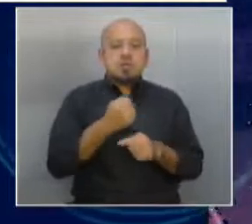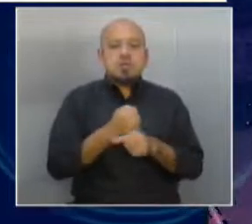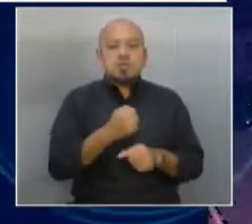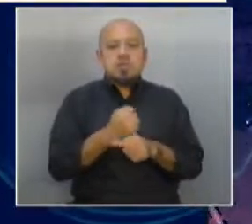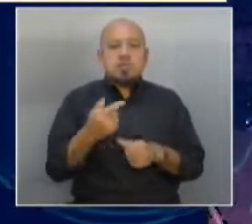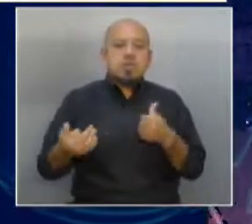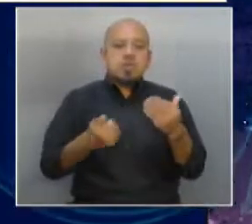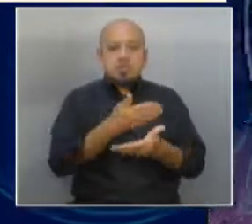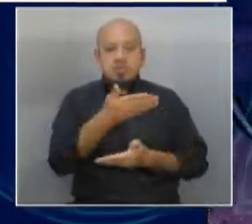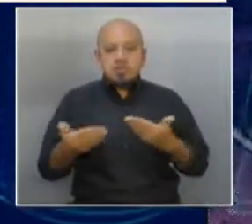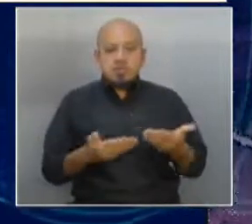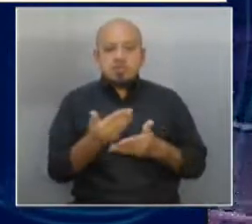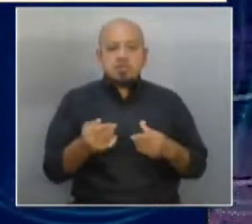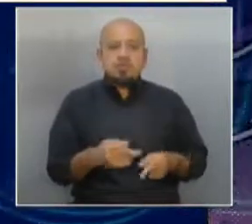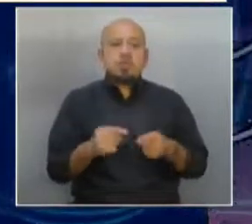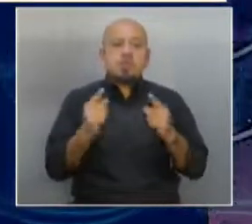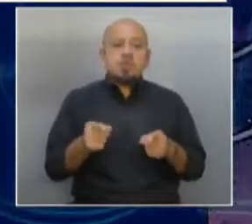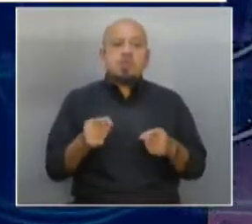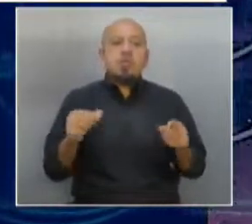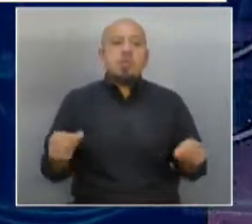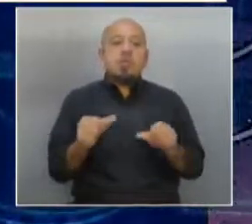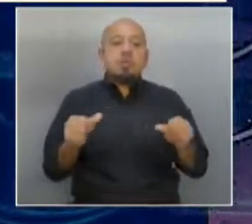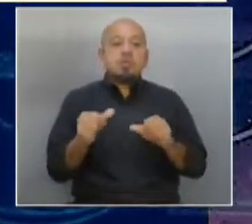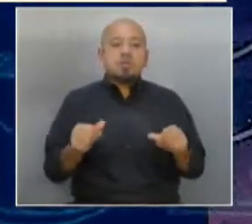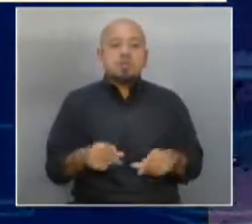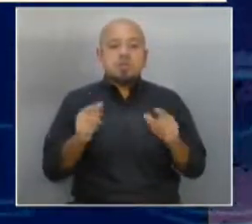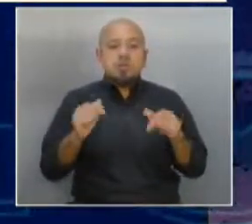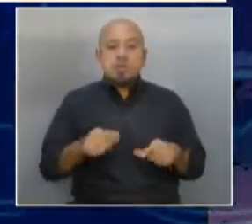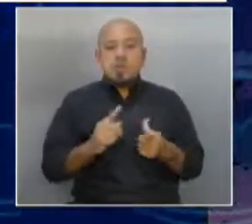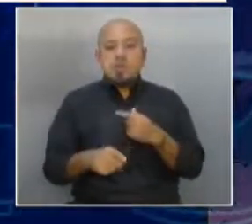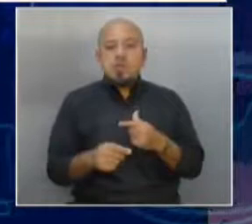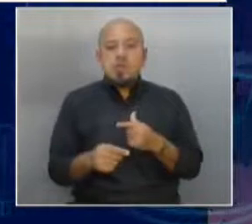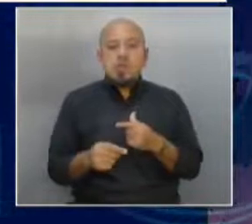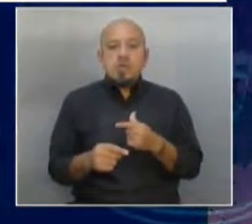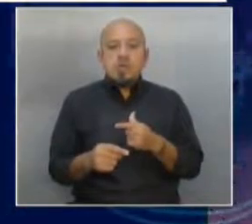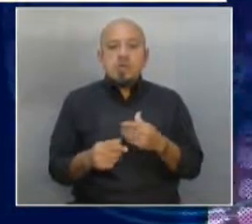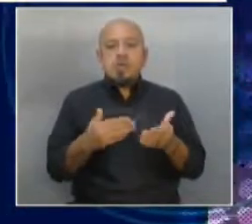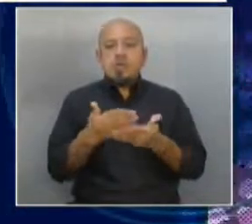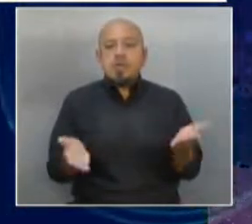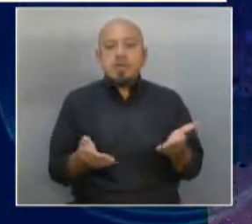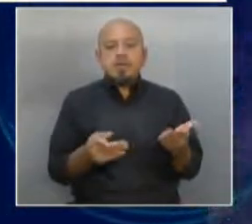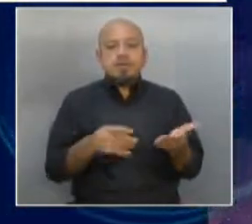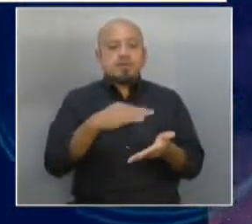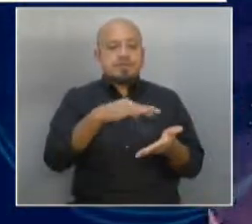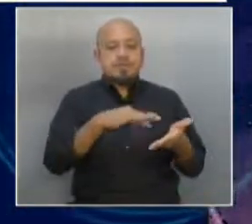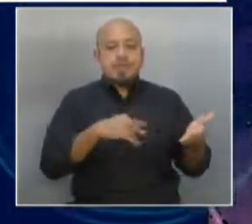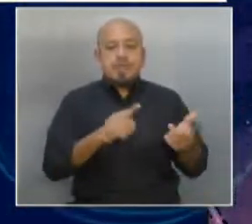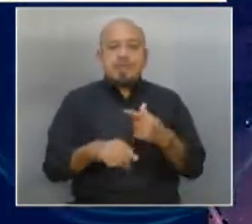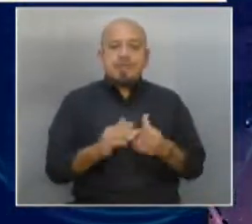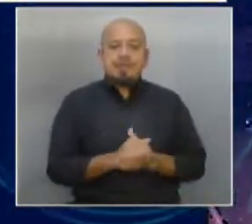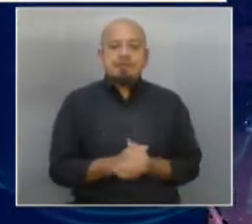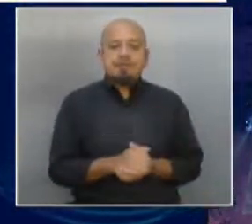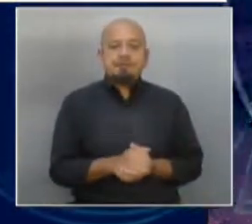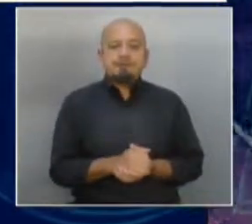intercambio, fuimos trabajándola y a partir de ahí generando las postales que hoy están estampadas en lo que es el texto, la poesía de la retirada. Y para